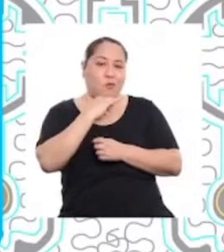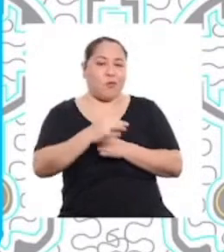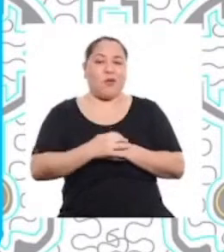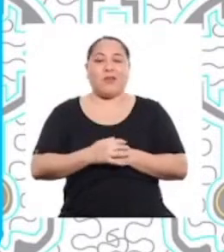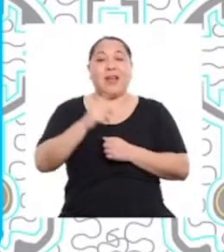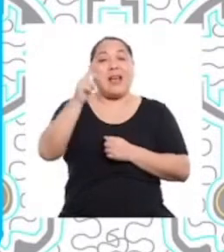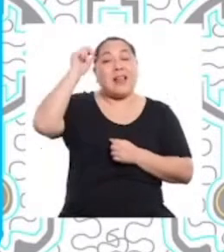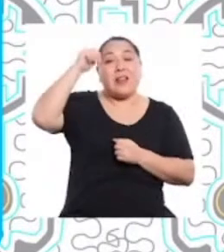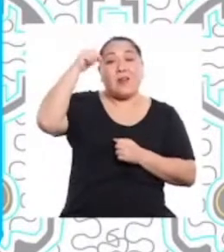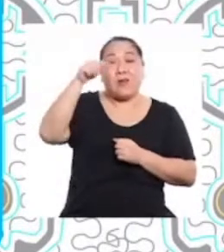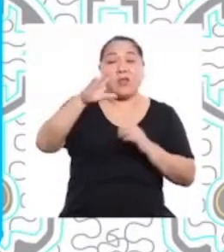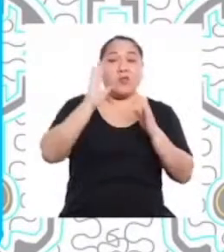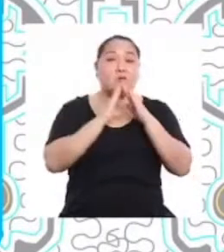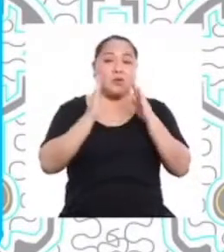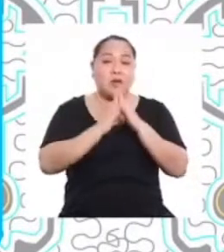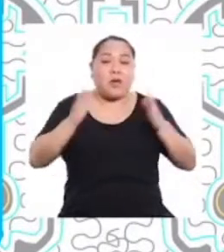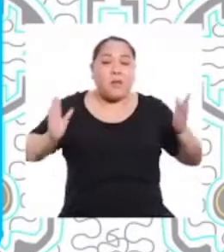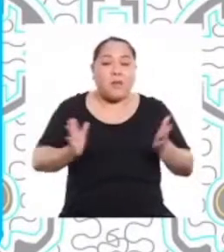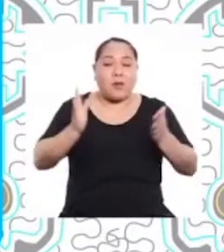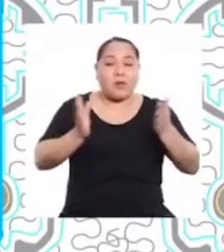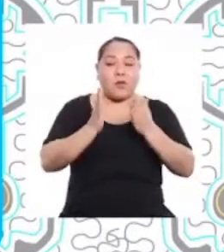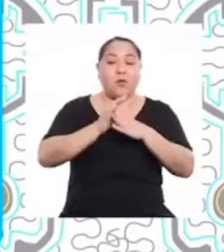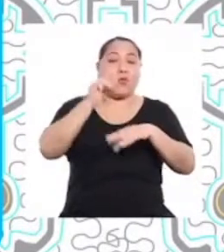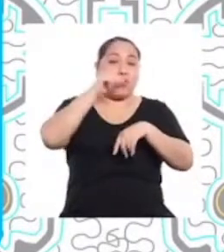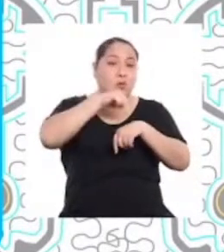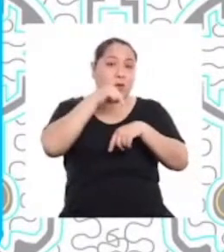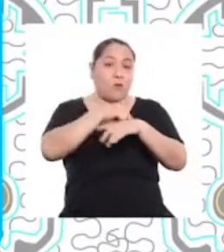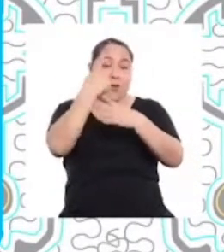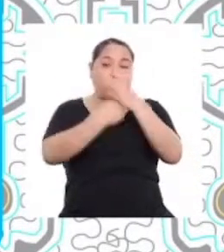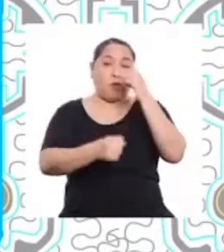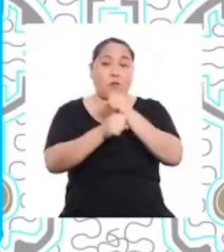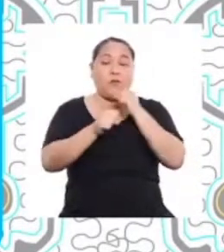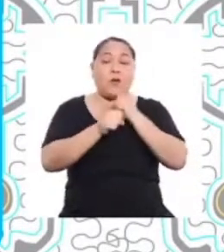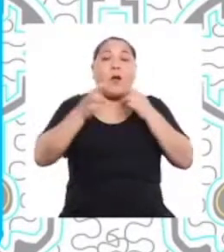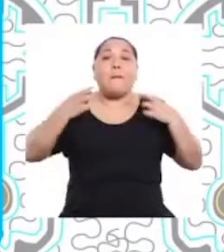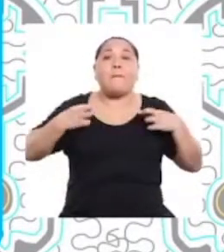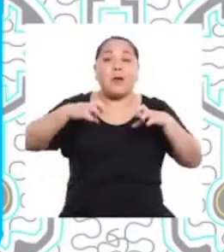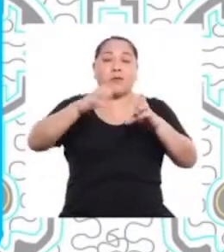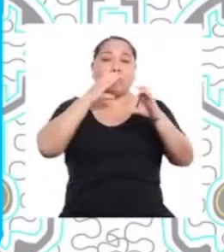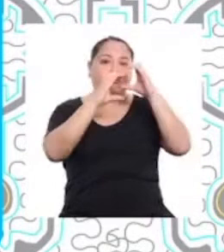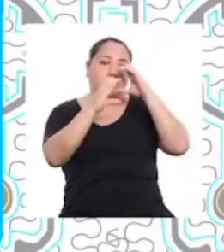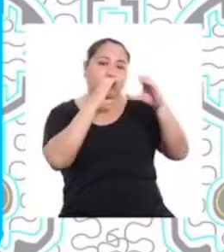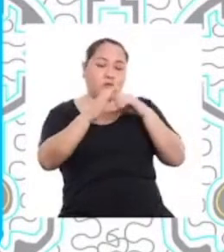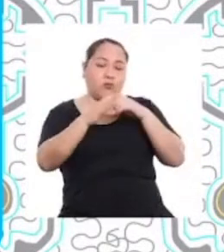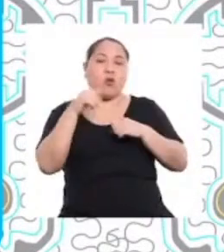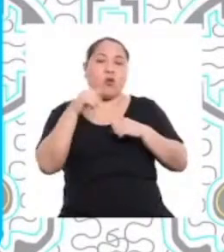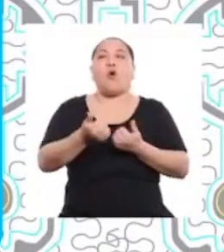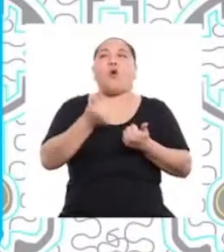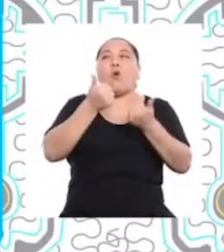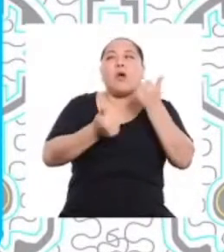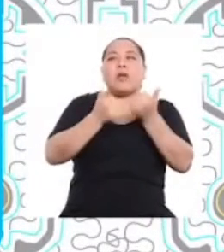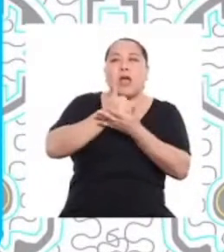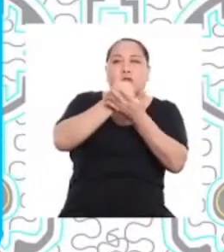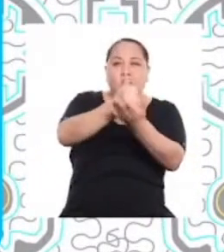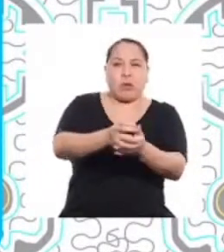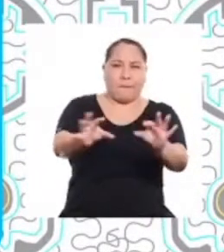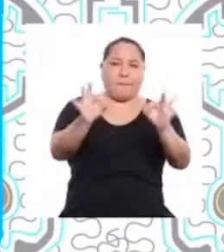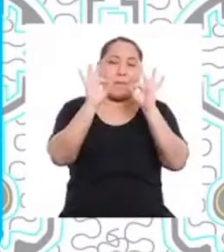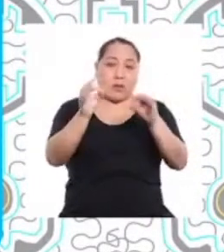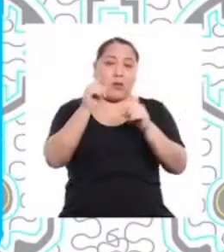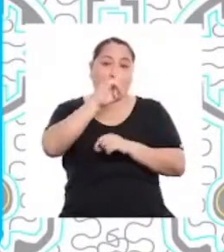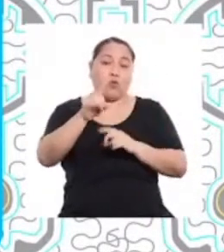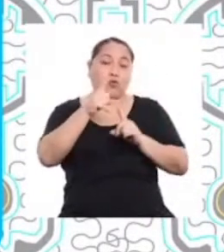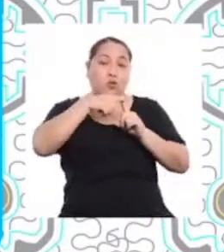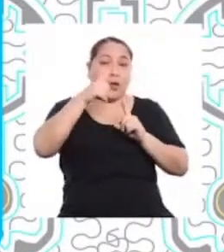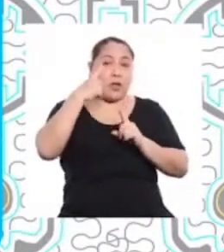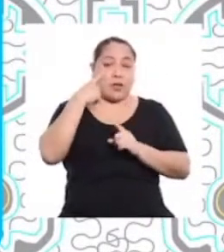mismo. Recuerden que en casa se debe promover un espacio de confianza que nos permita conversar sobre los beneficios y riesgos del